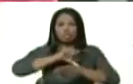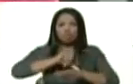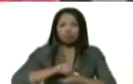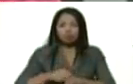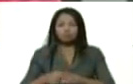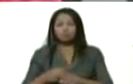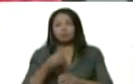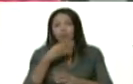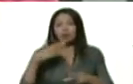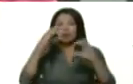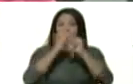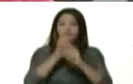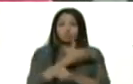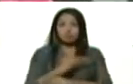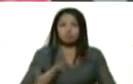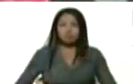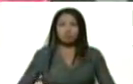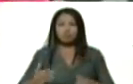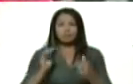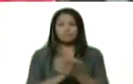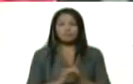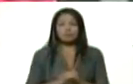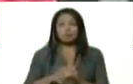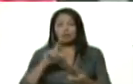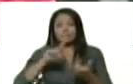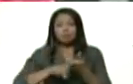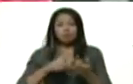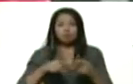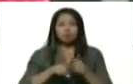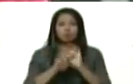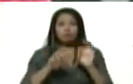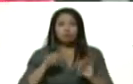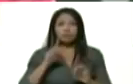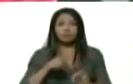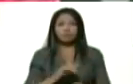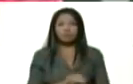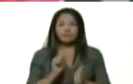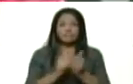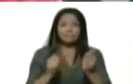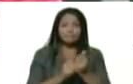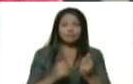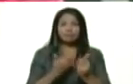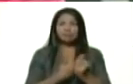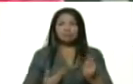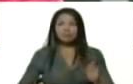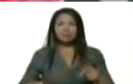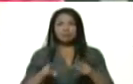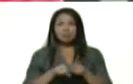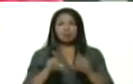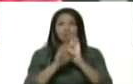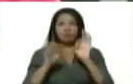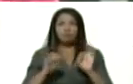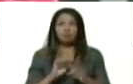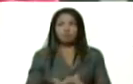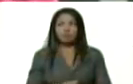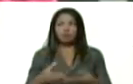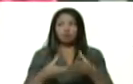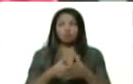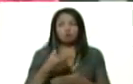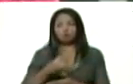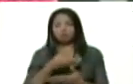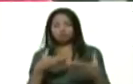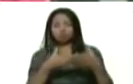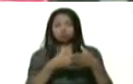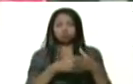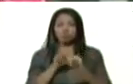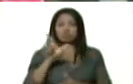presidente, compañera Cilia, a todos los aquí presentes, nuestra vicepresidenta. Bueno, el Partido Socialista Unido de